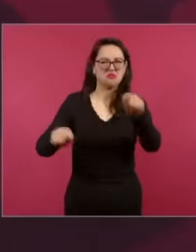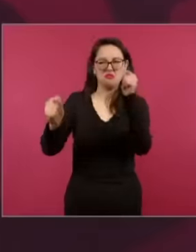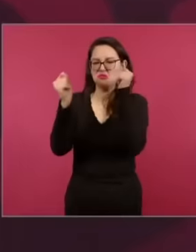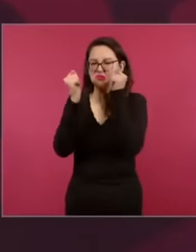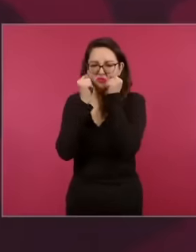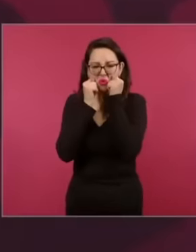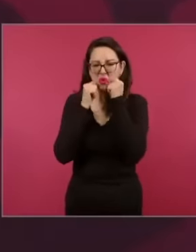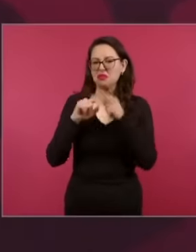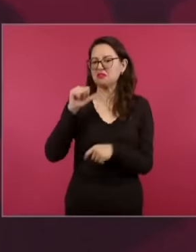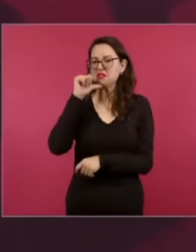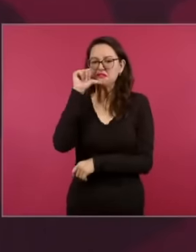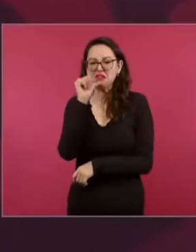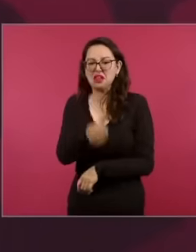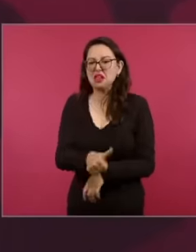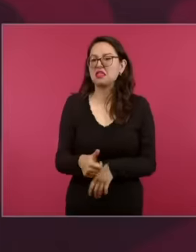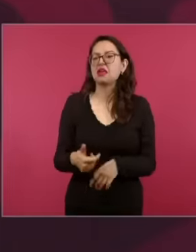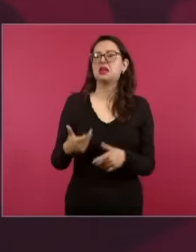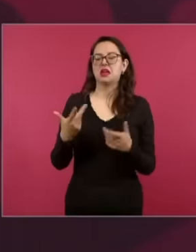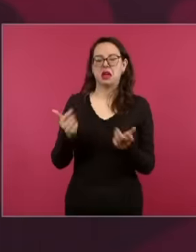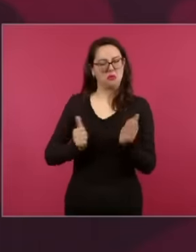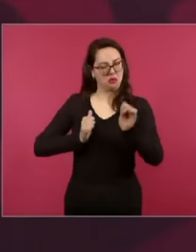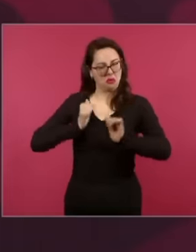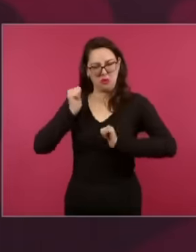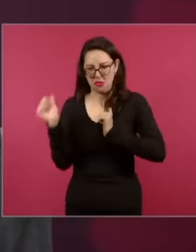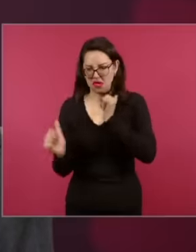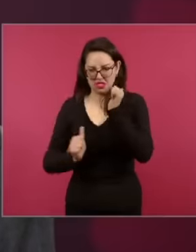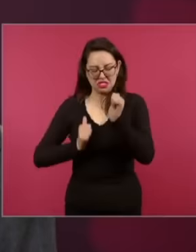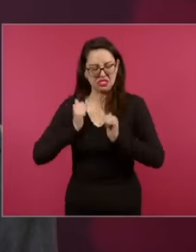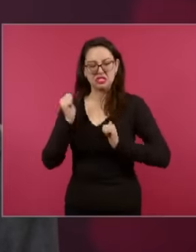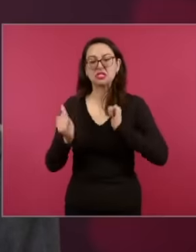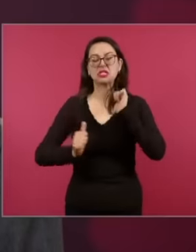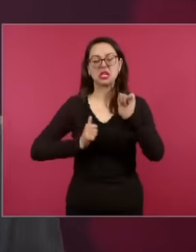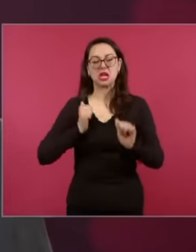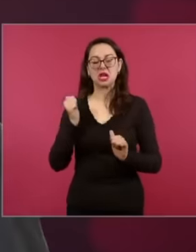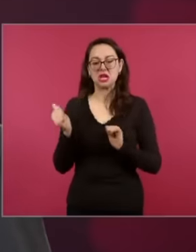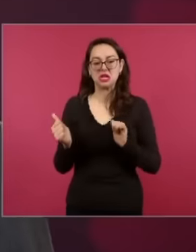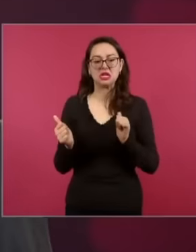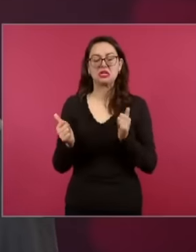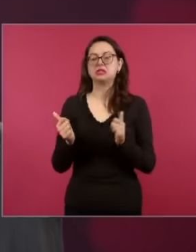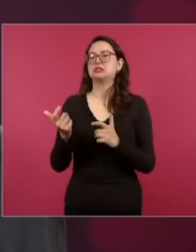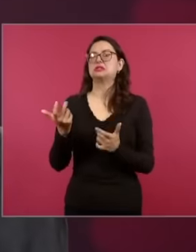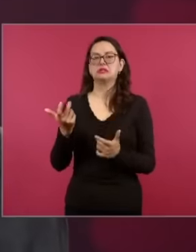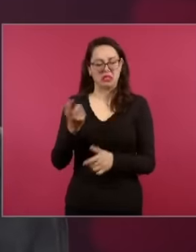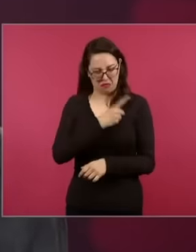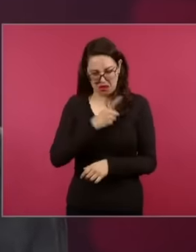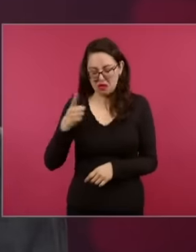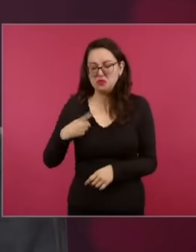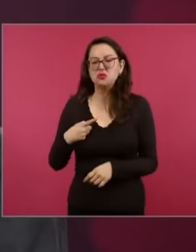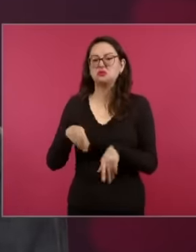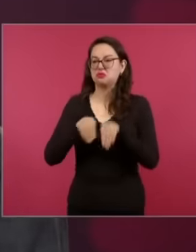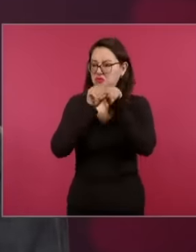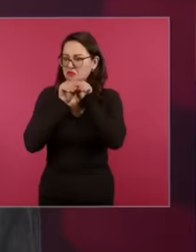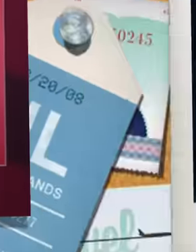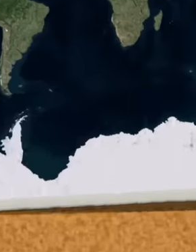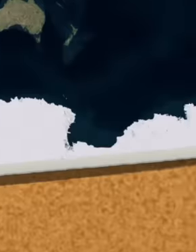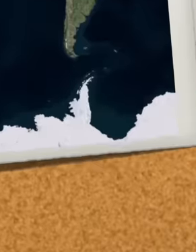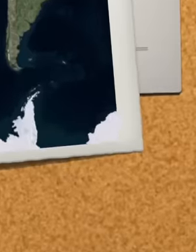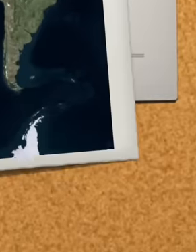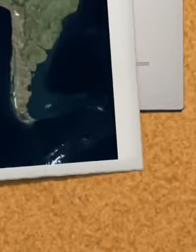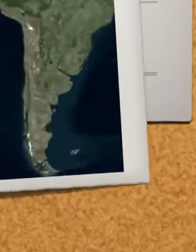y hay que traficar con el dolor de la gente y hay que mentir.